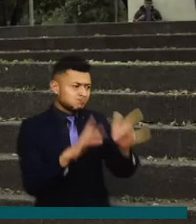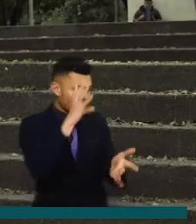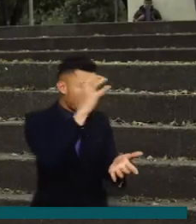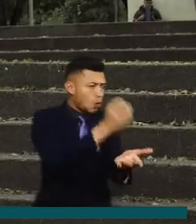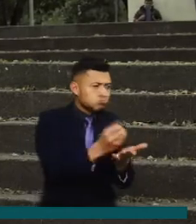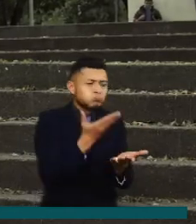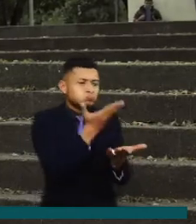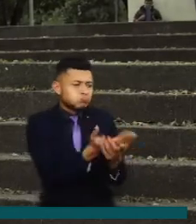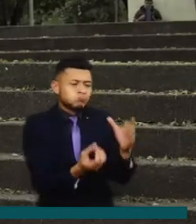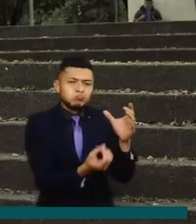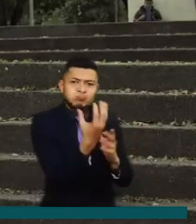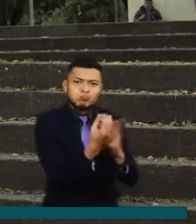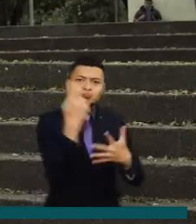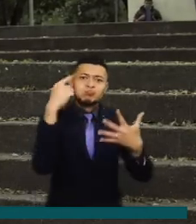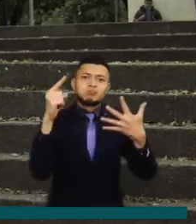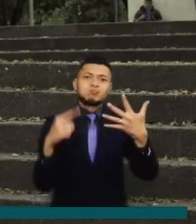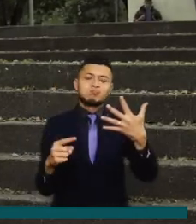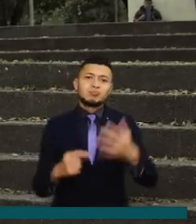las producciones.